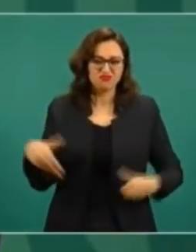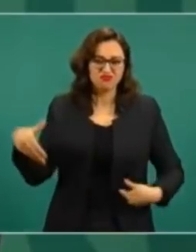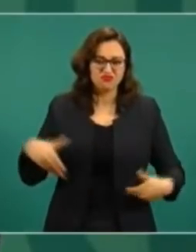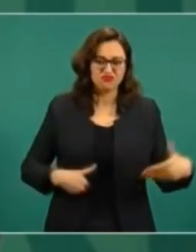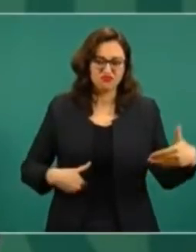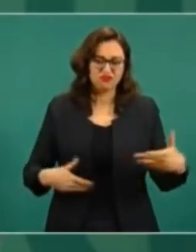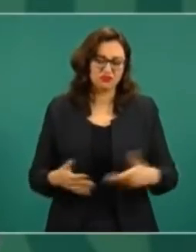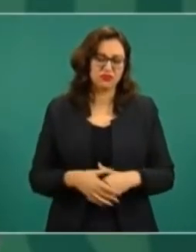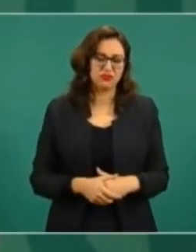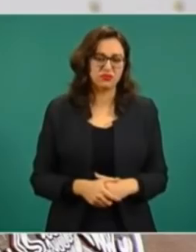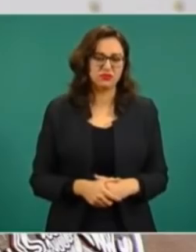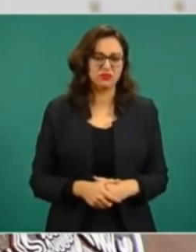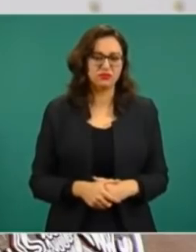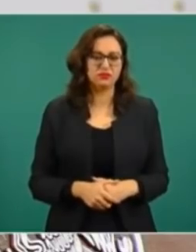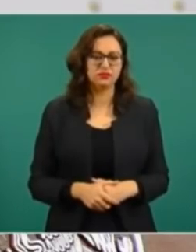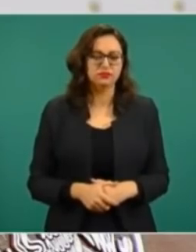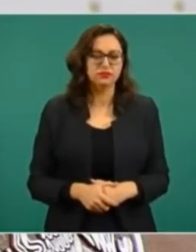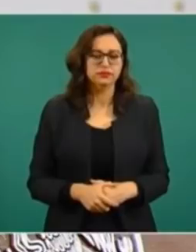¿Cómo es que